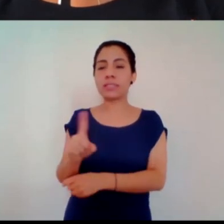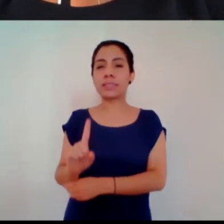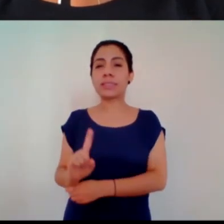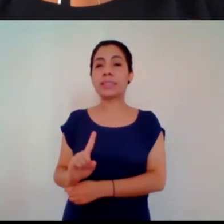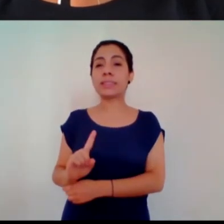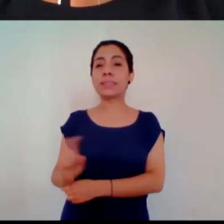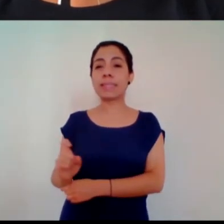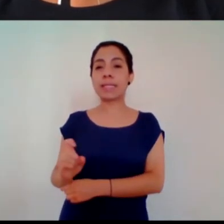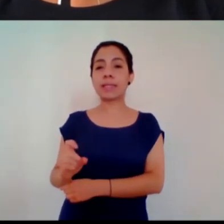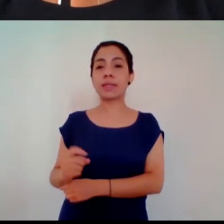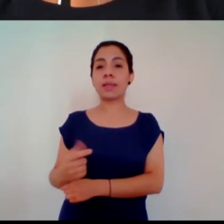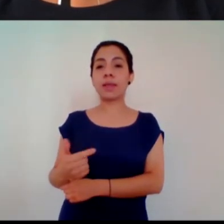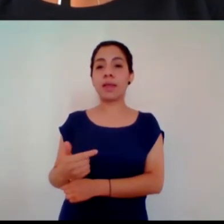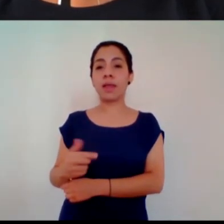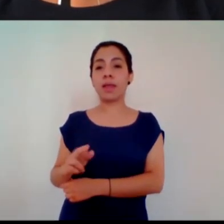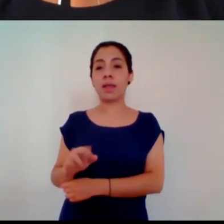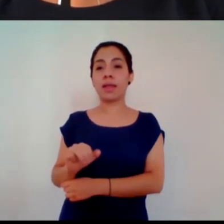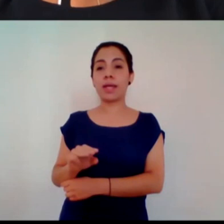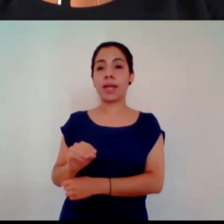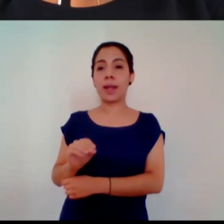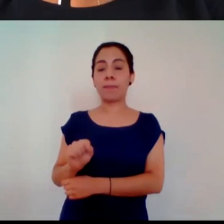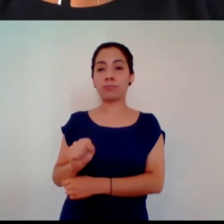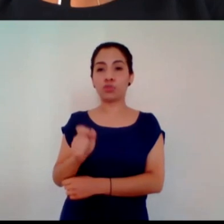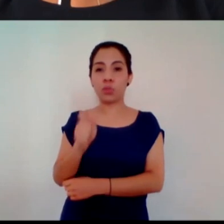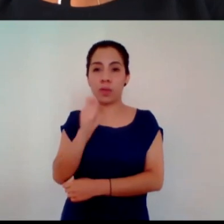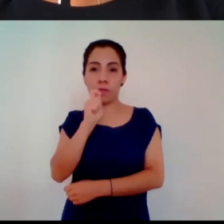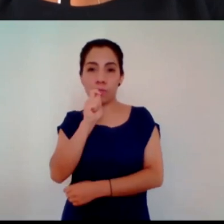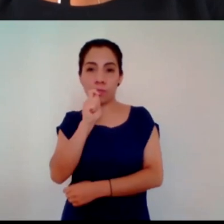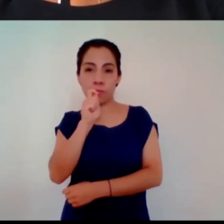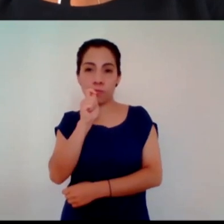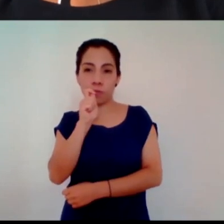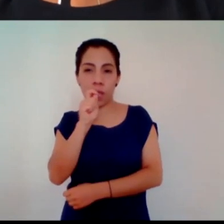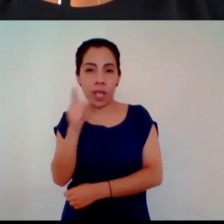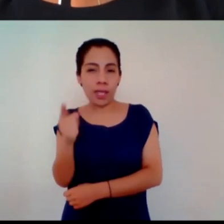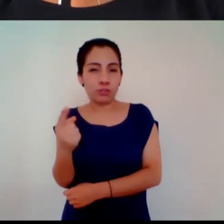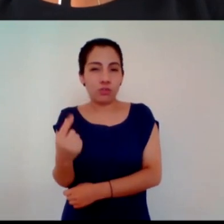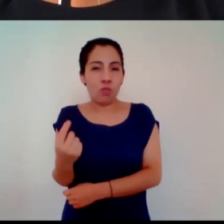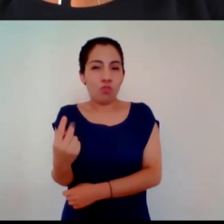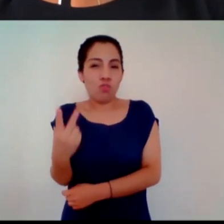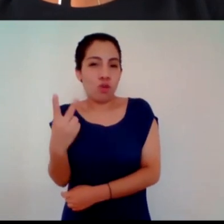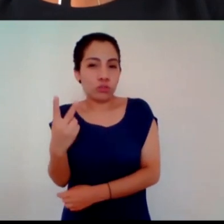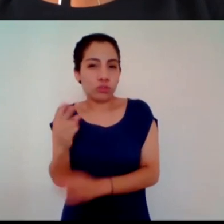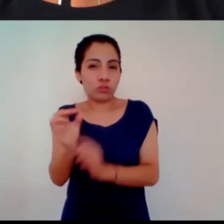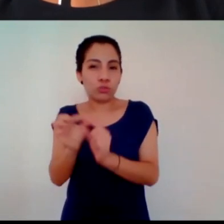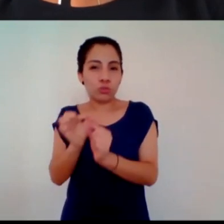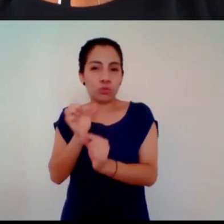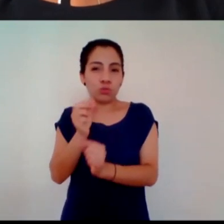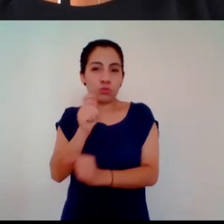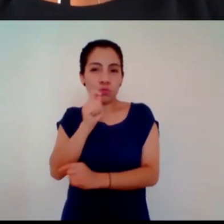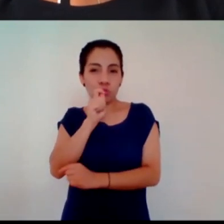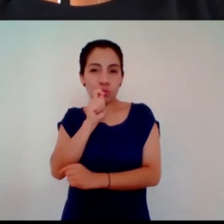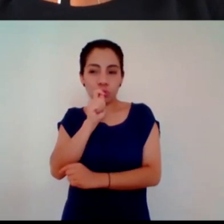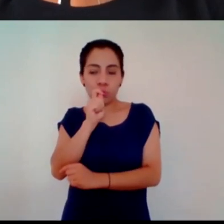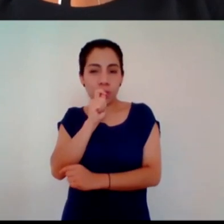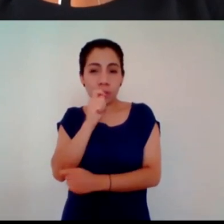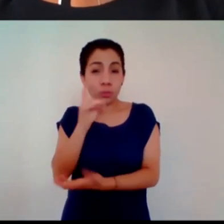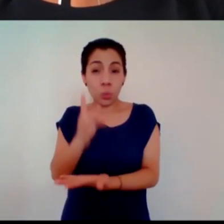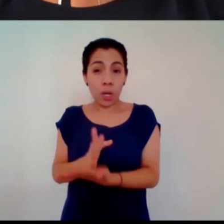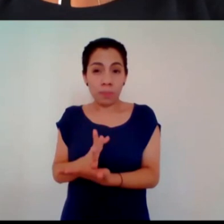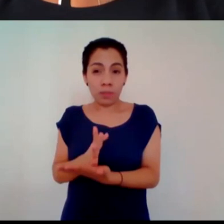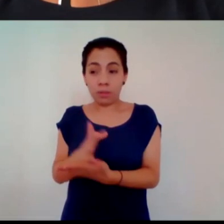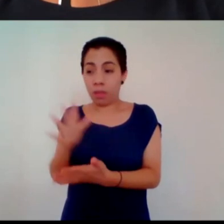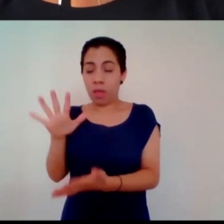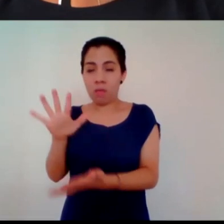estos chavos traen realmente un par de cigarrillos de marihuana, y vaya que el arrestarlos y meterlos al sistema